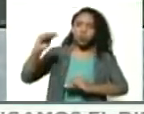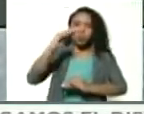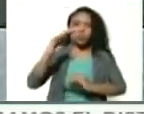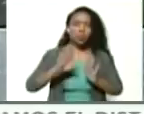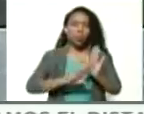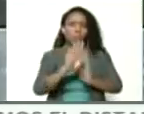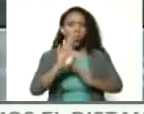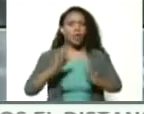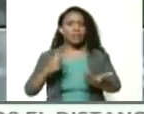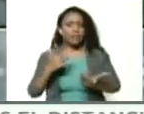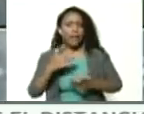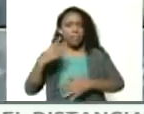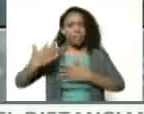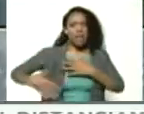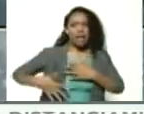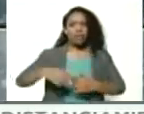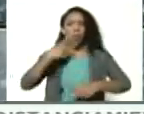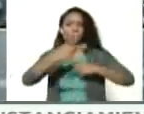políticos, civiles,